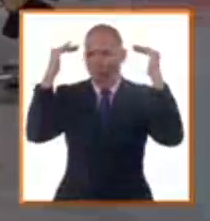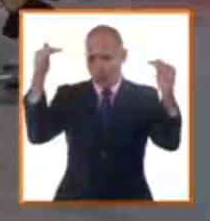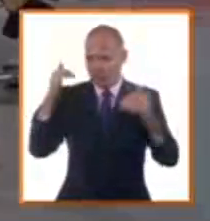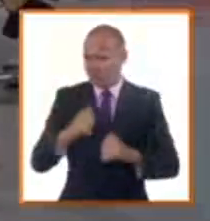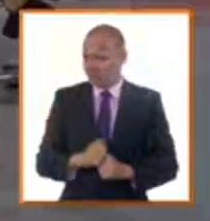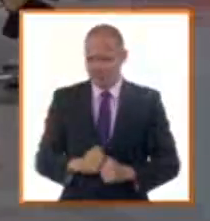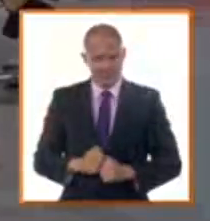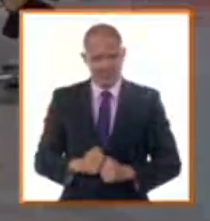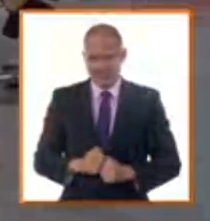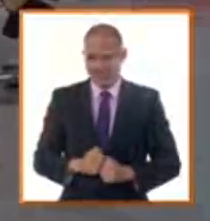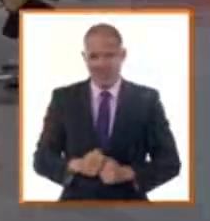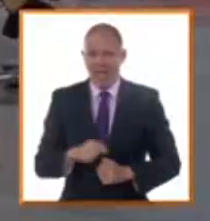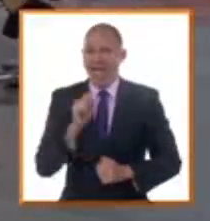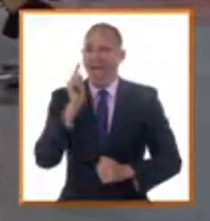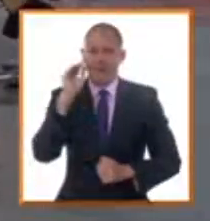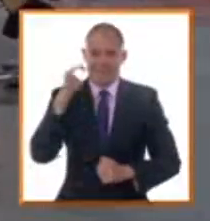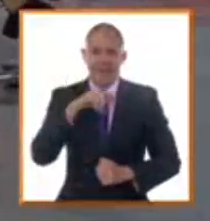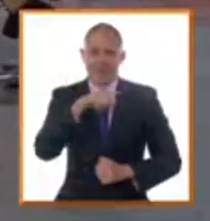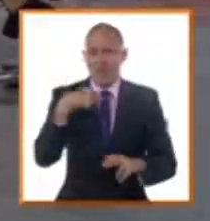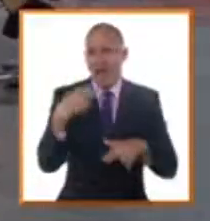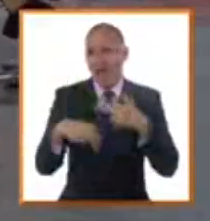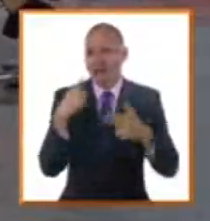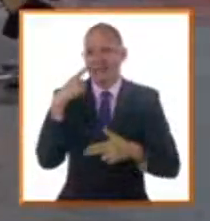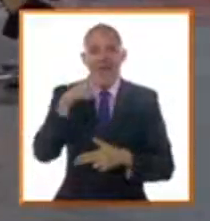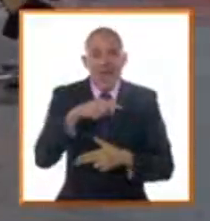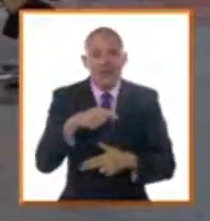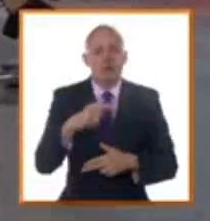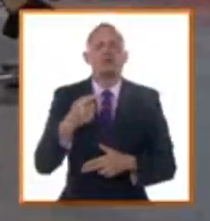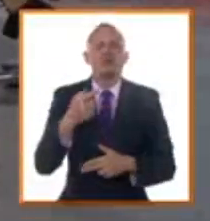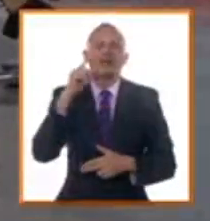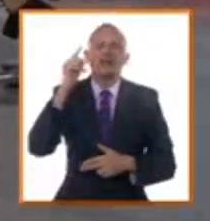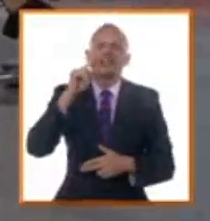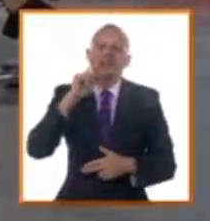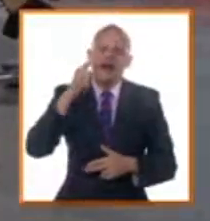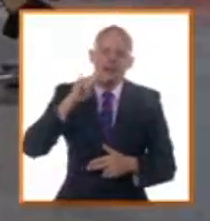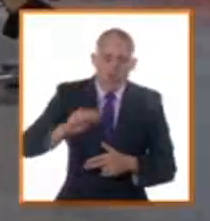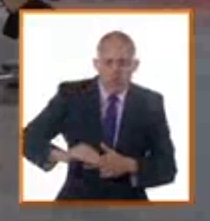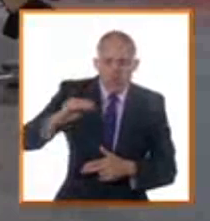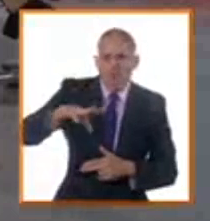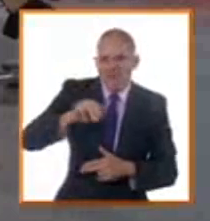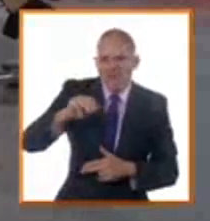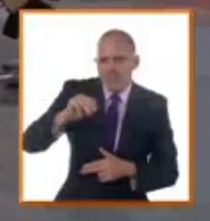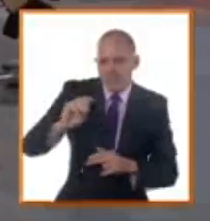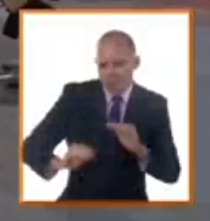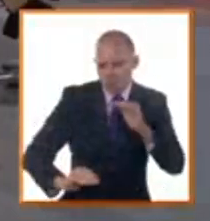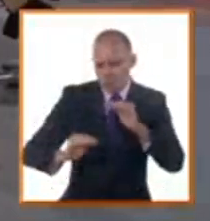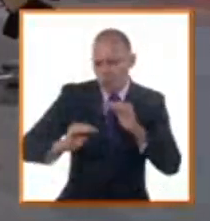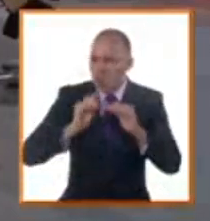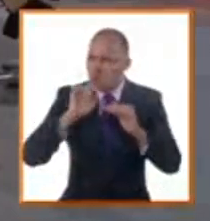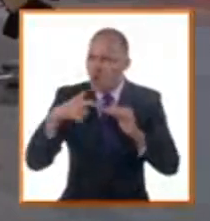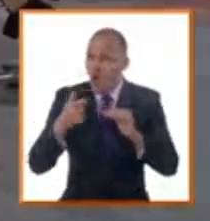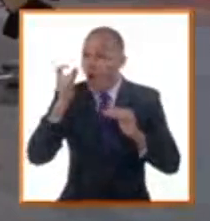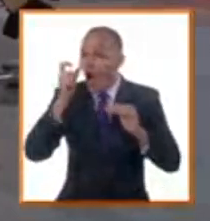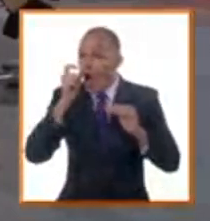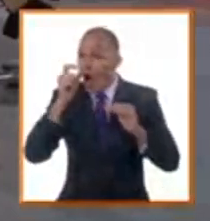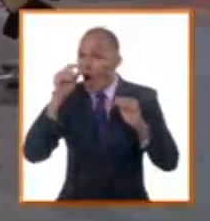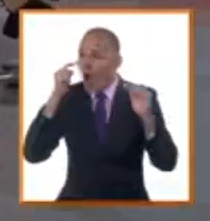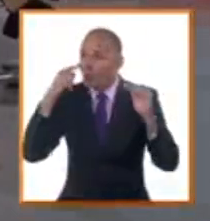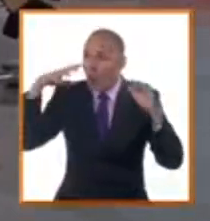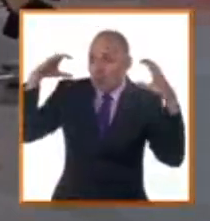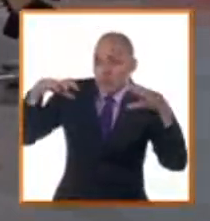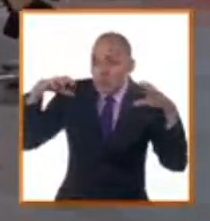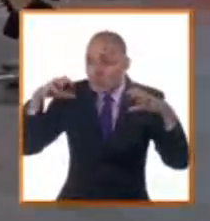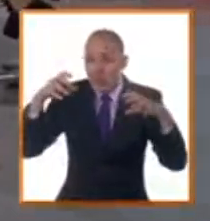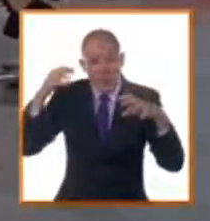otro. Está el pluviómetro en la plazoleta donde están instalados los instrumentos meteorológicos, y el observador tiene que salir, si está lloviendo,